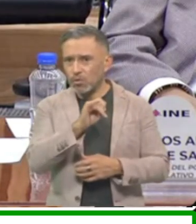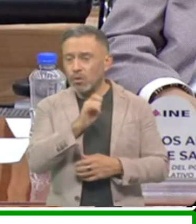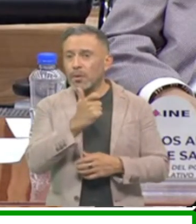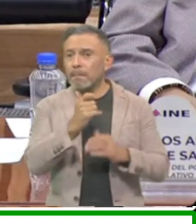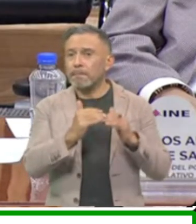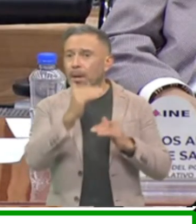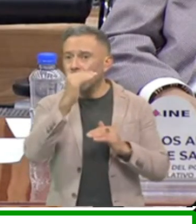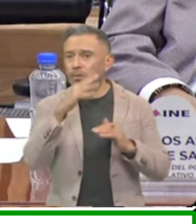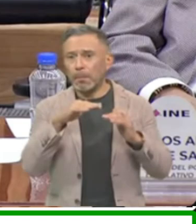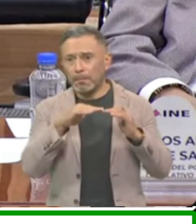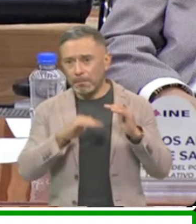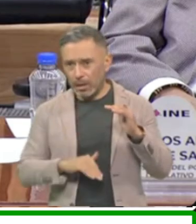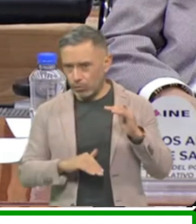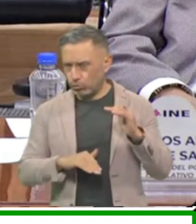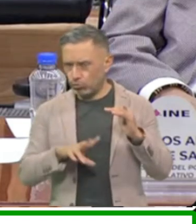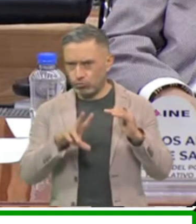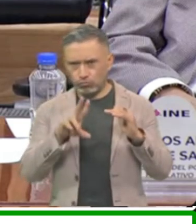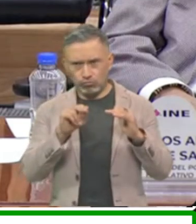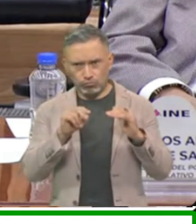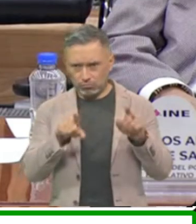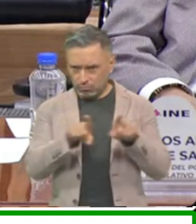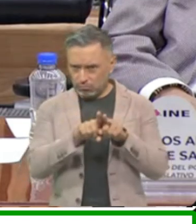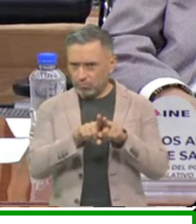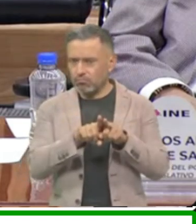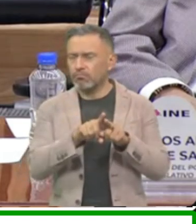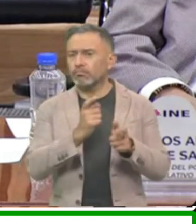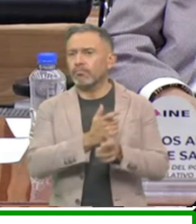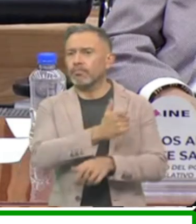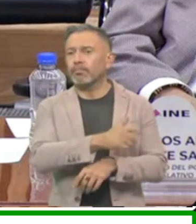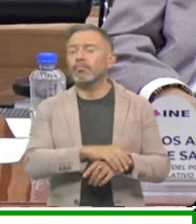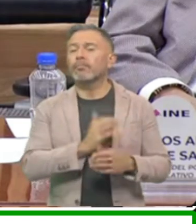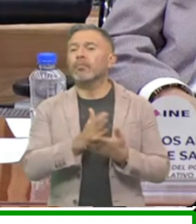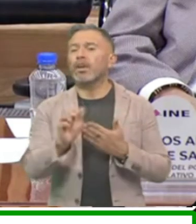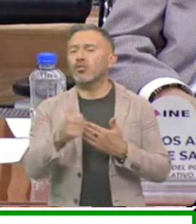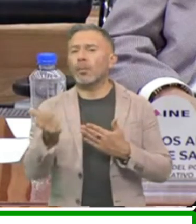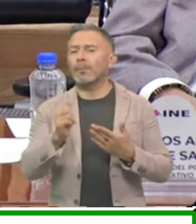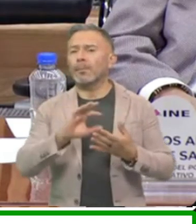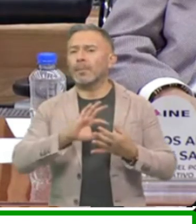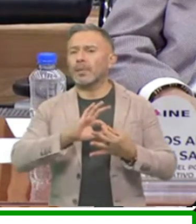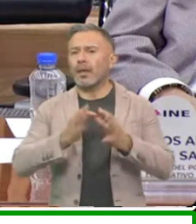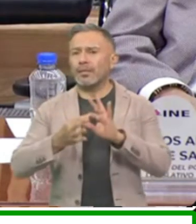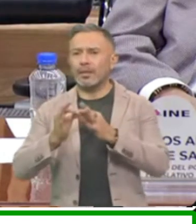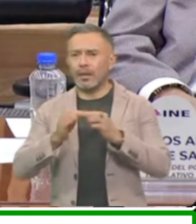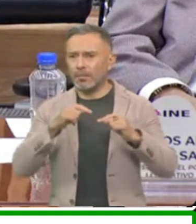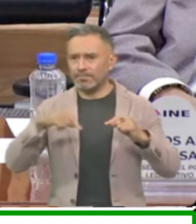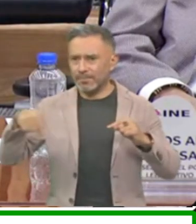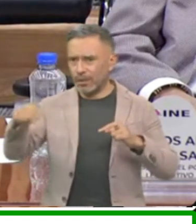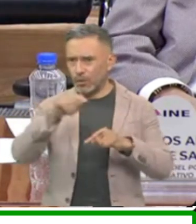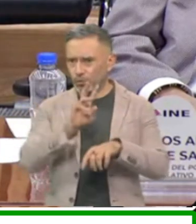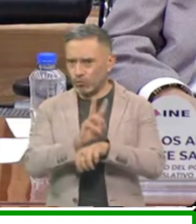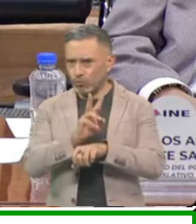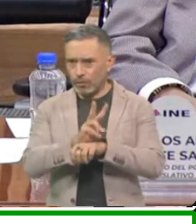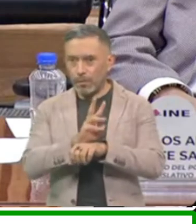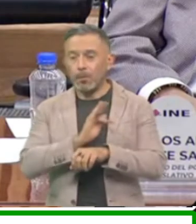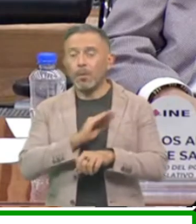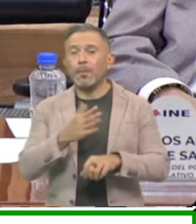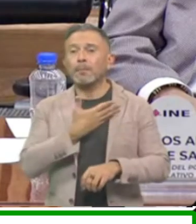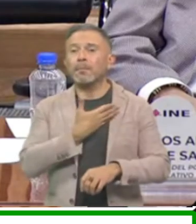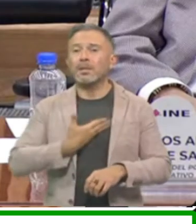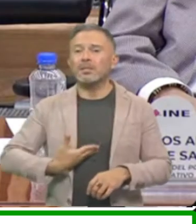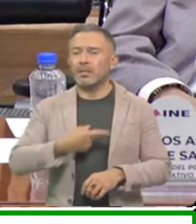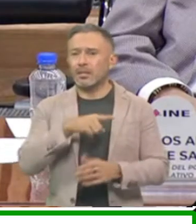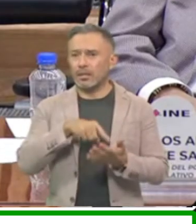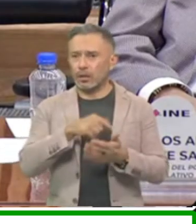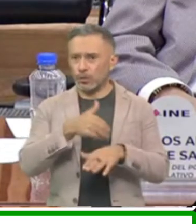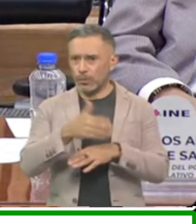ni un centavo menos. Sobre la cadena de custodia, el presidente del Consejo Distrital número 10 del estado